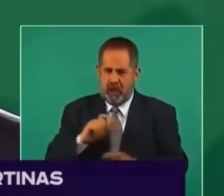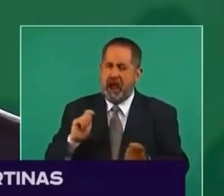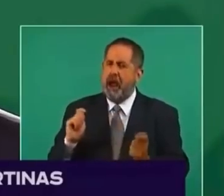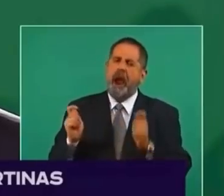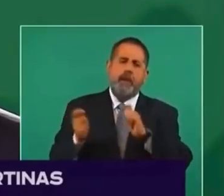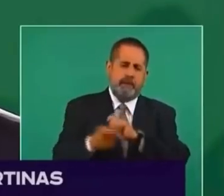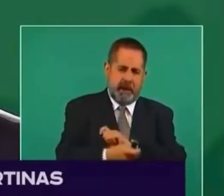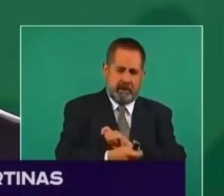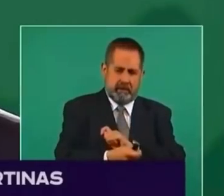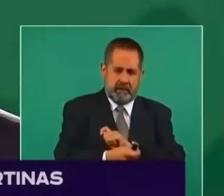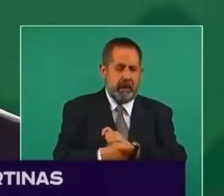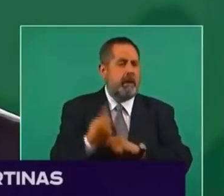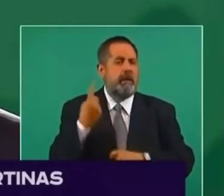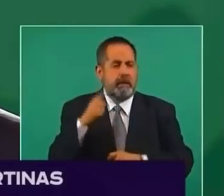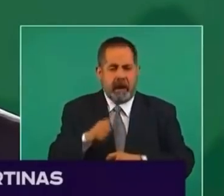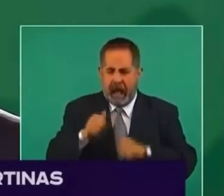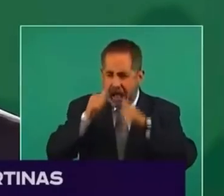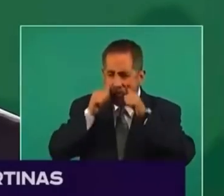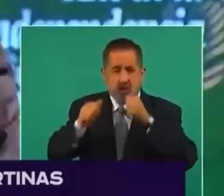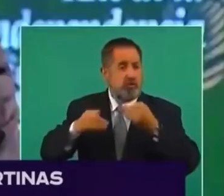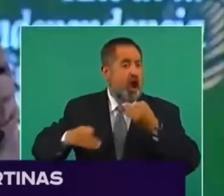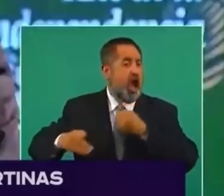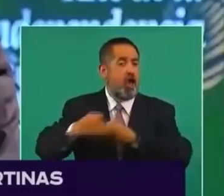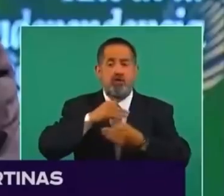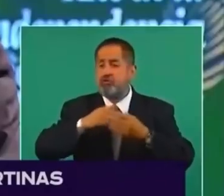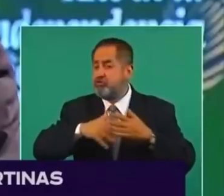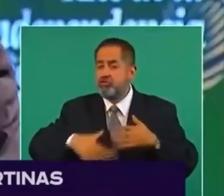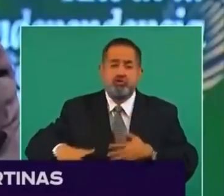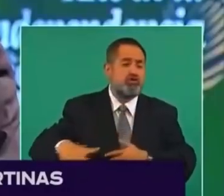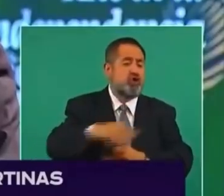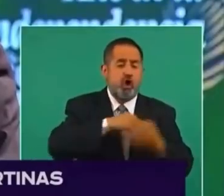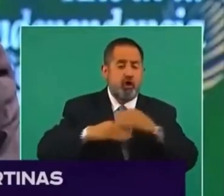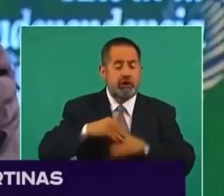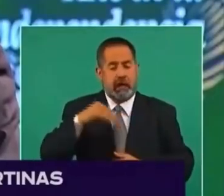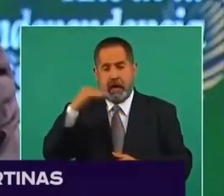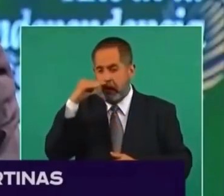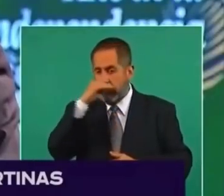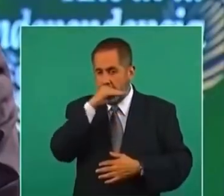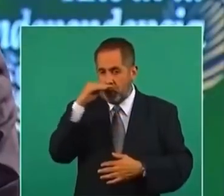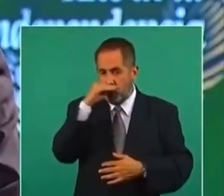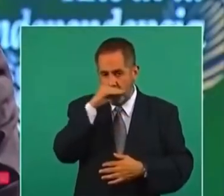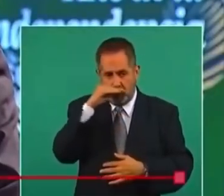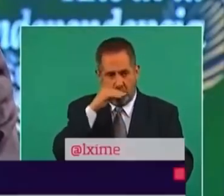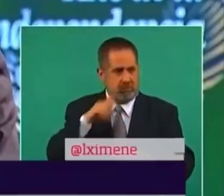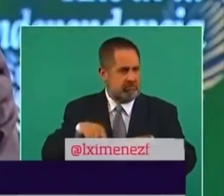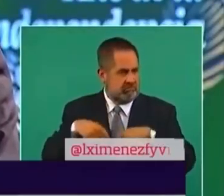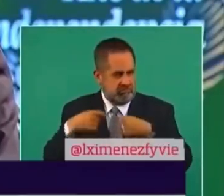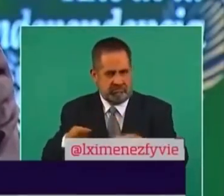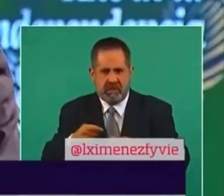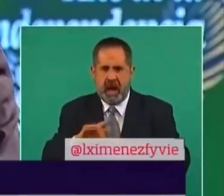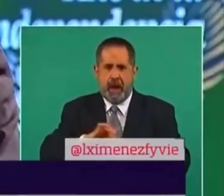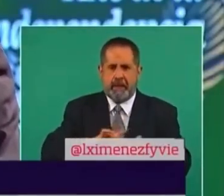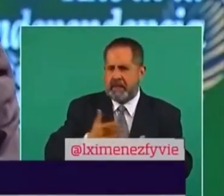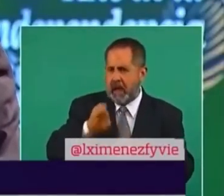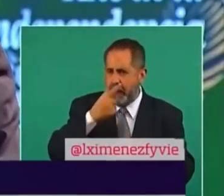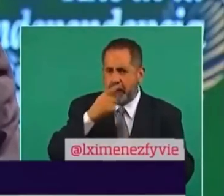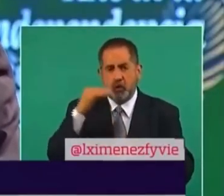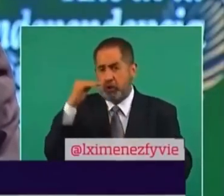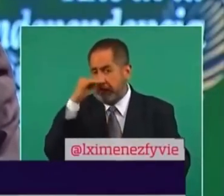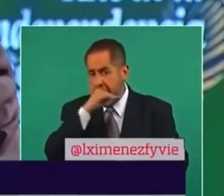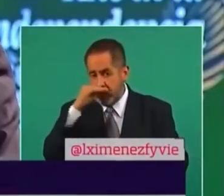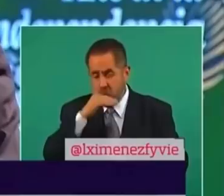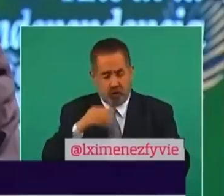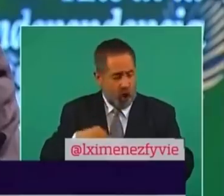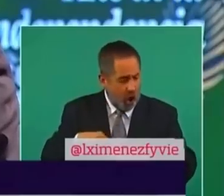convertidas en lo que terminaron, ¿verdad? Así como empezaron, acabaron. Y hace rato dijiste, faltó que trajeran los